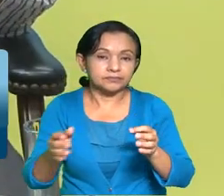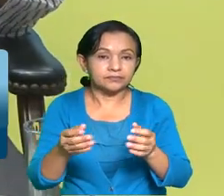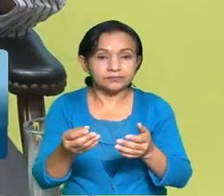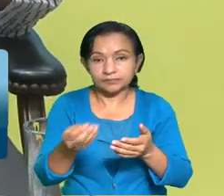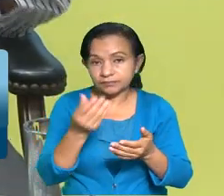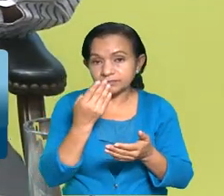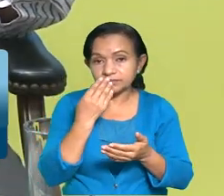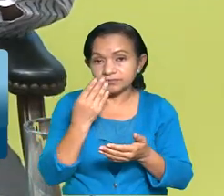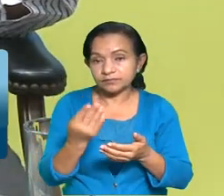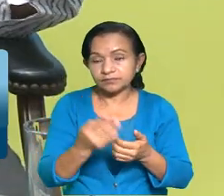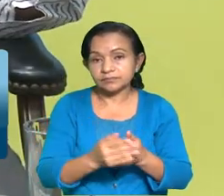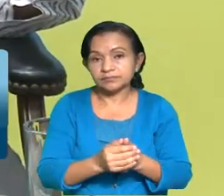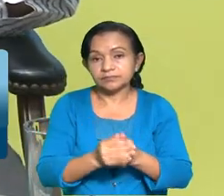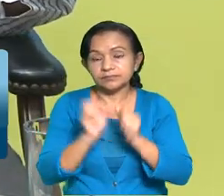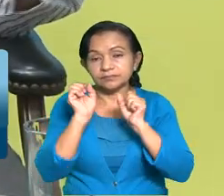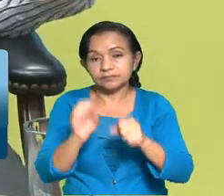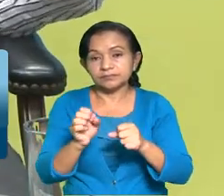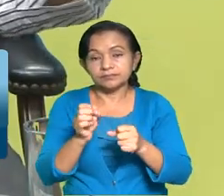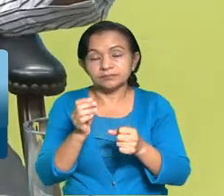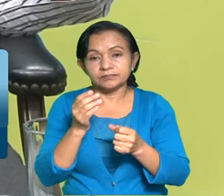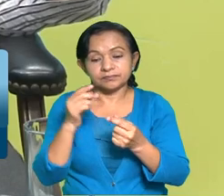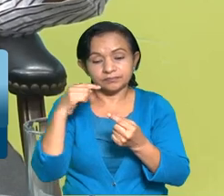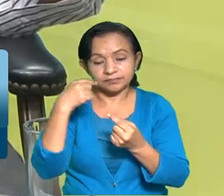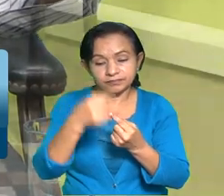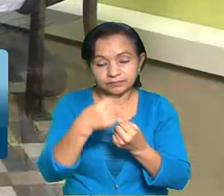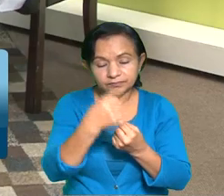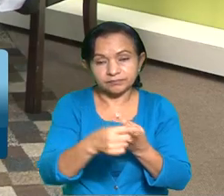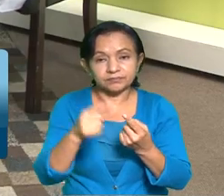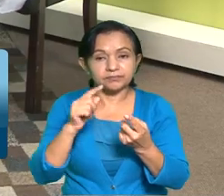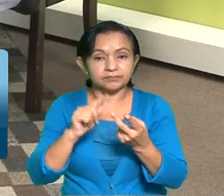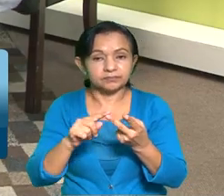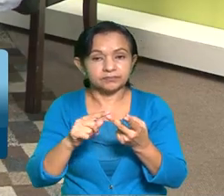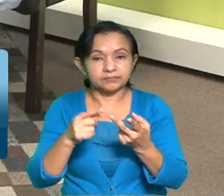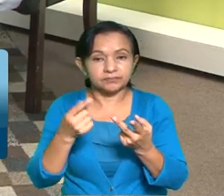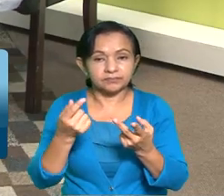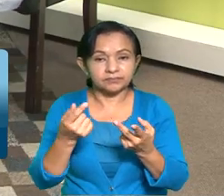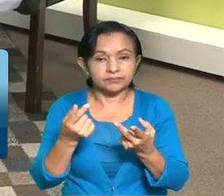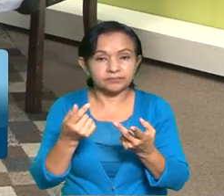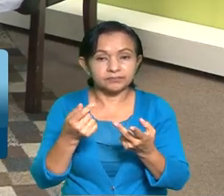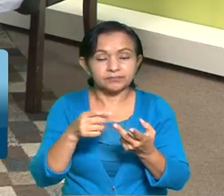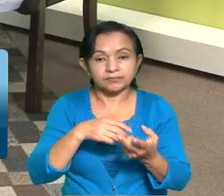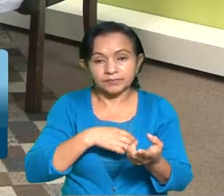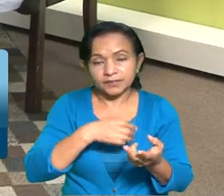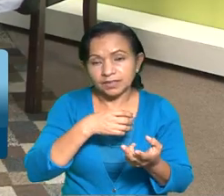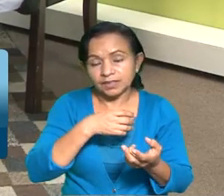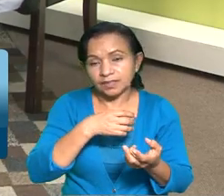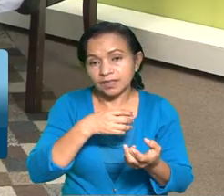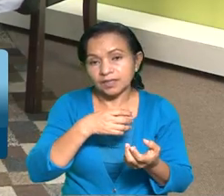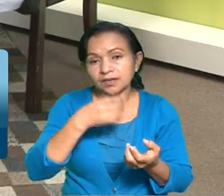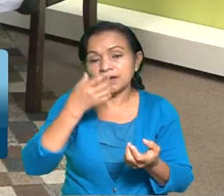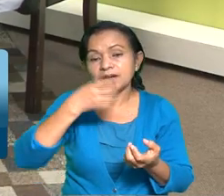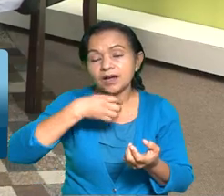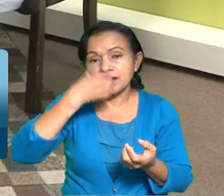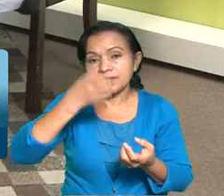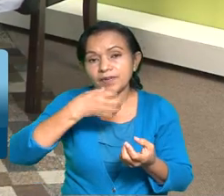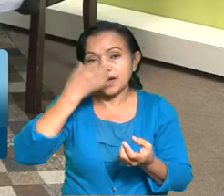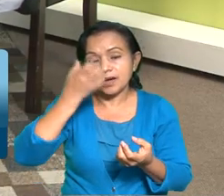fruta. Sí, también es bueno el banano, que tiene potasio. Banano, se le puede dar el mango. Mango,